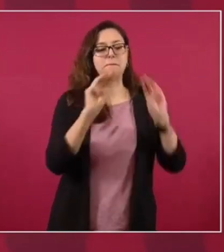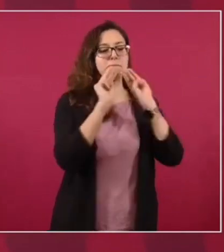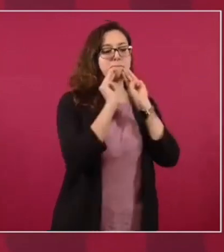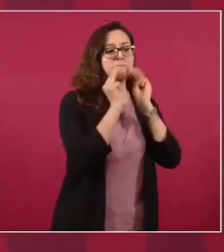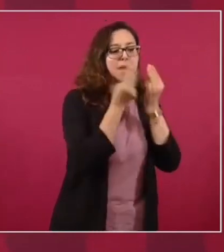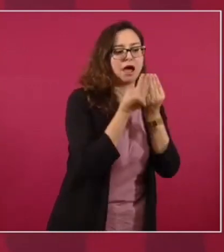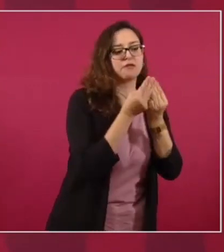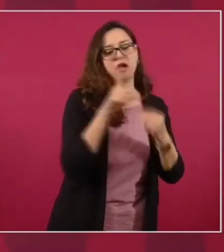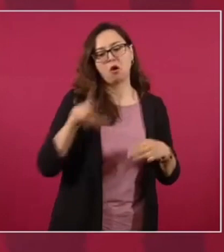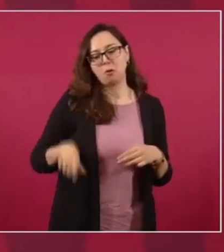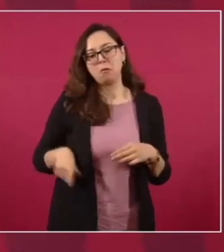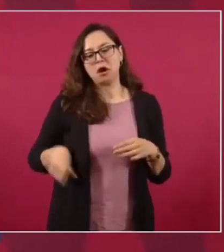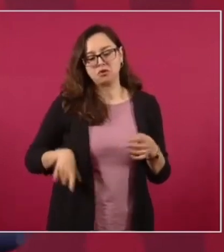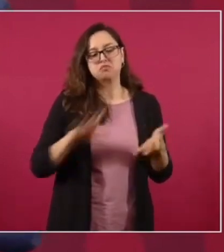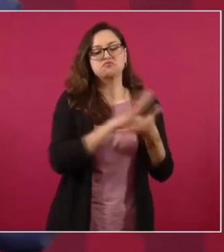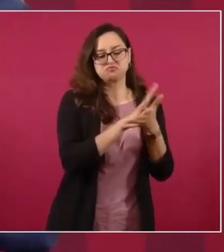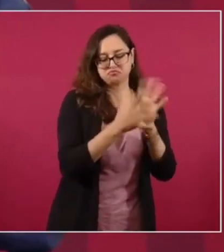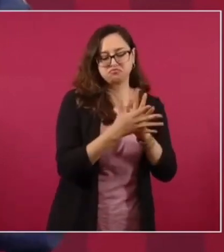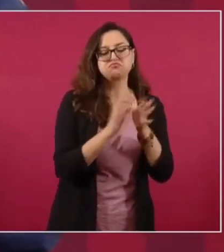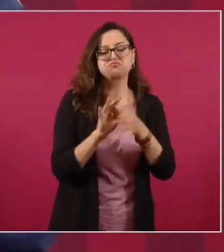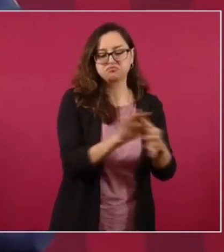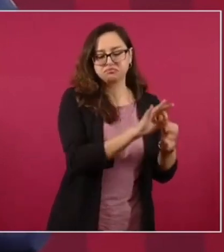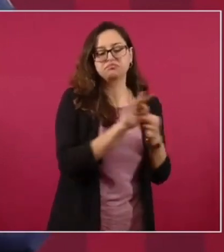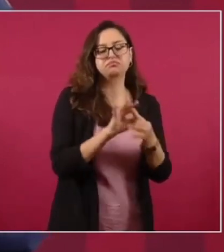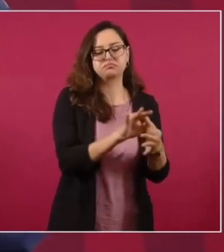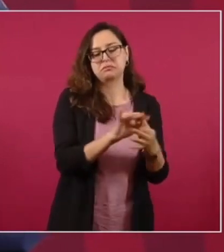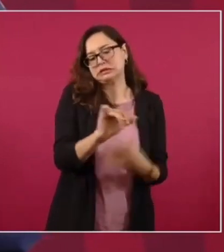un contubernio,